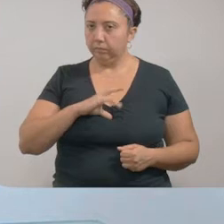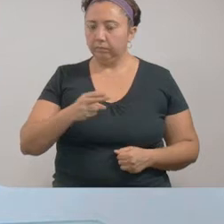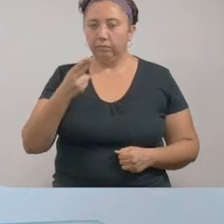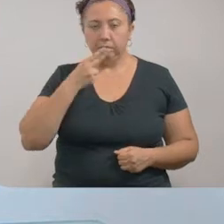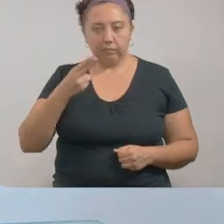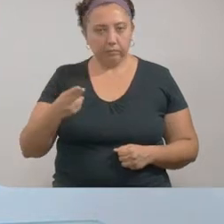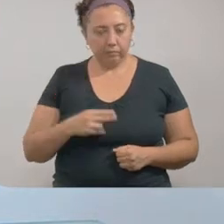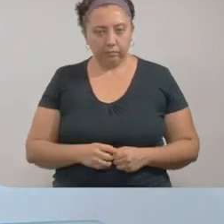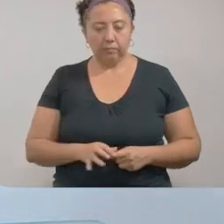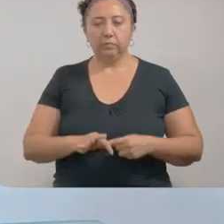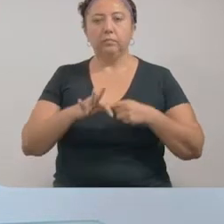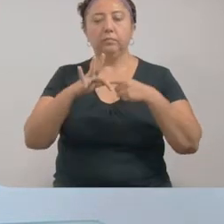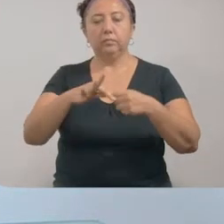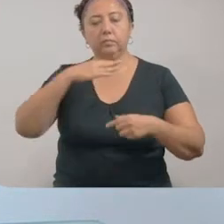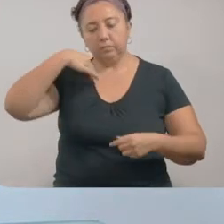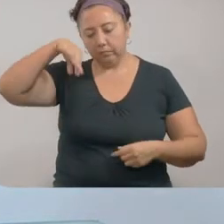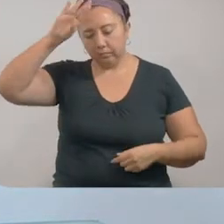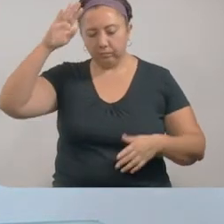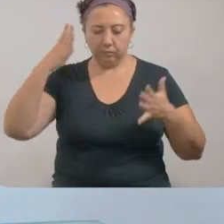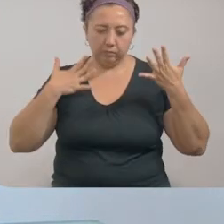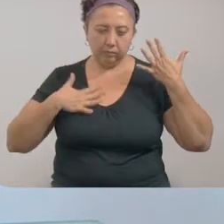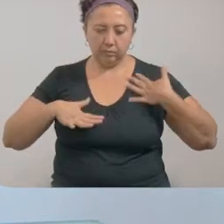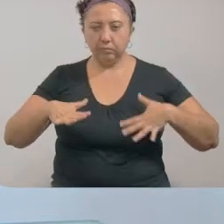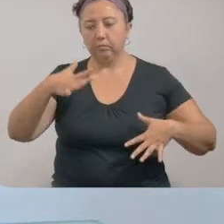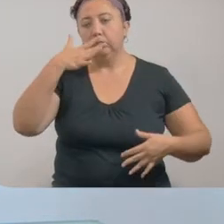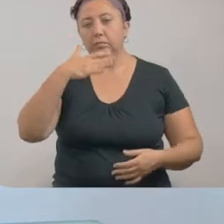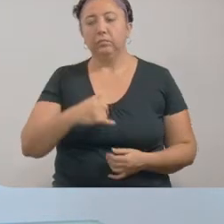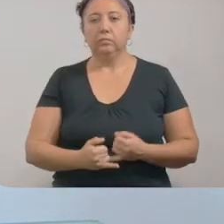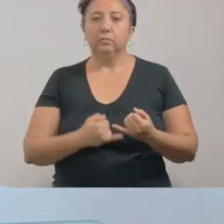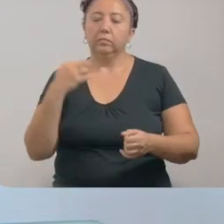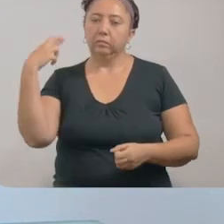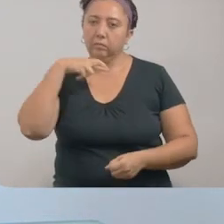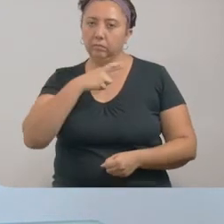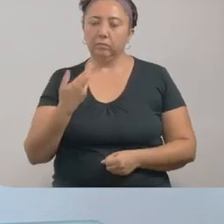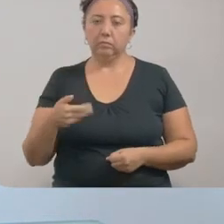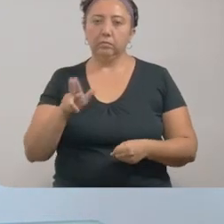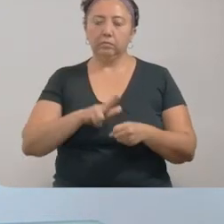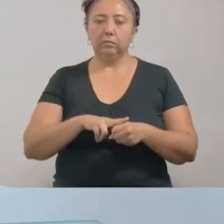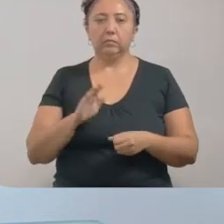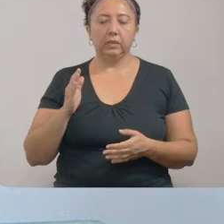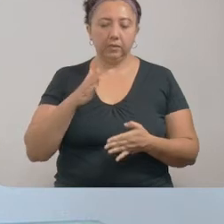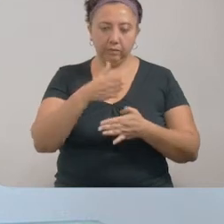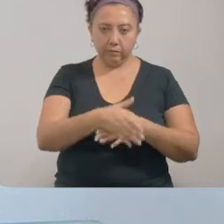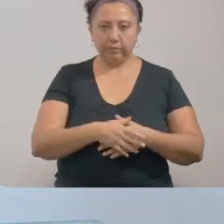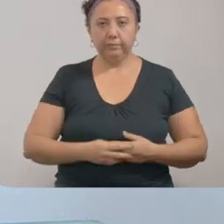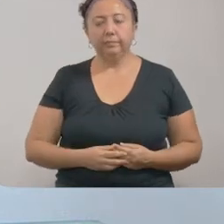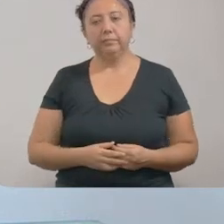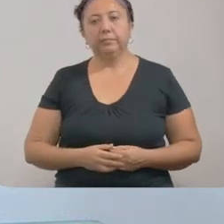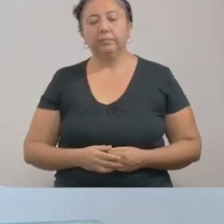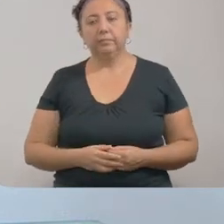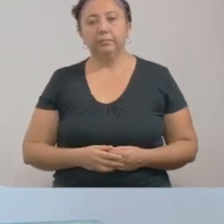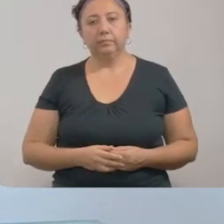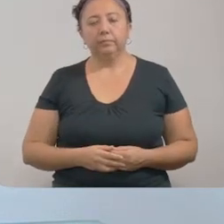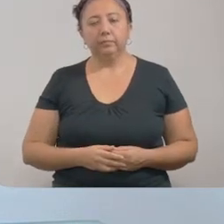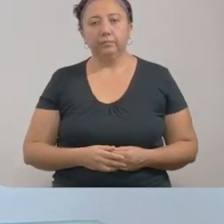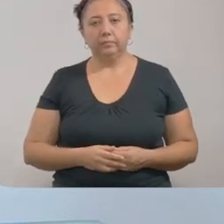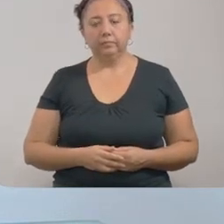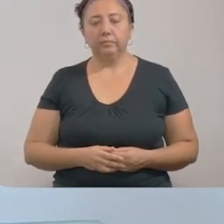tabaquismo si presentan fiebre cansancio o tos seca acudir de inmediato al centro de salud más cercano